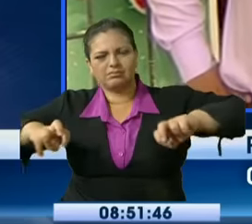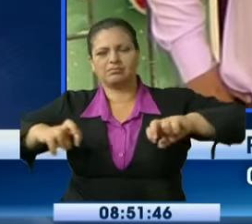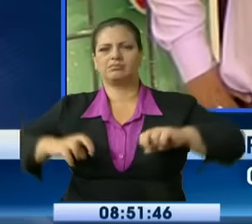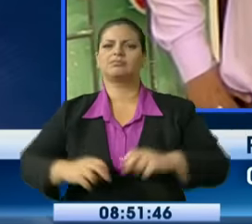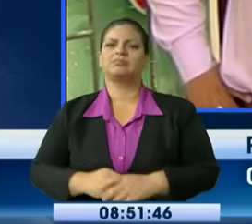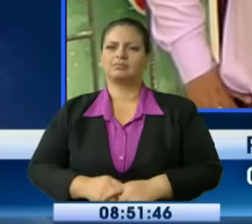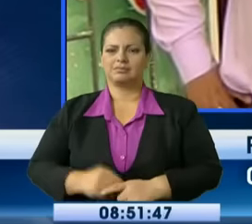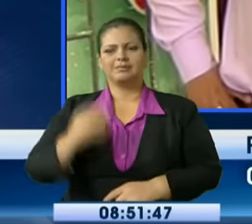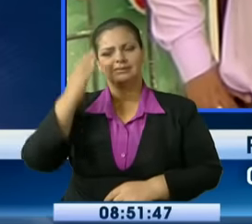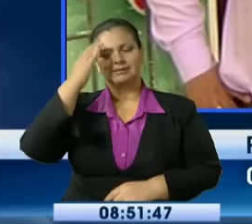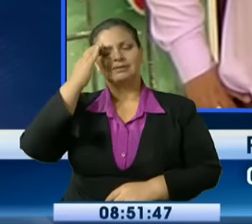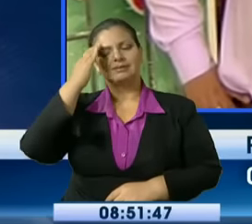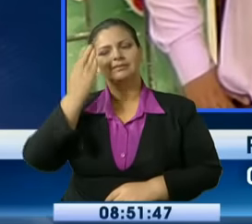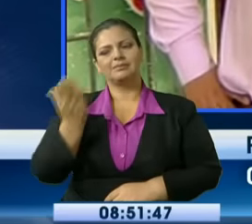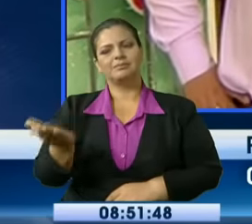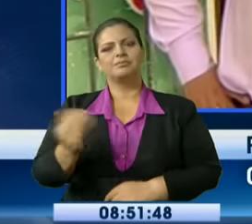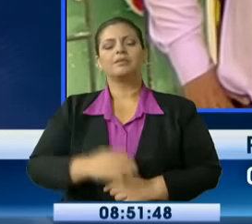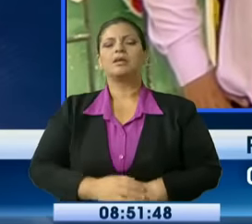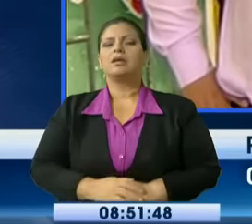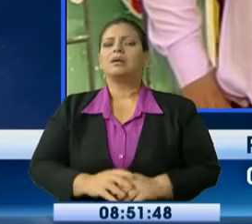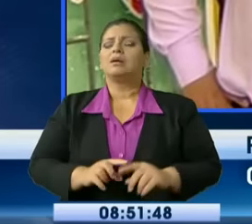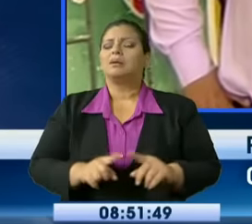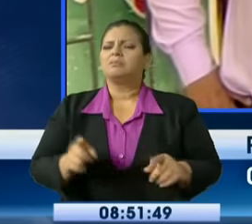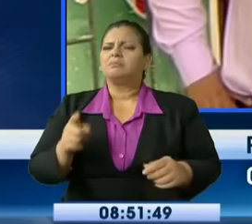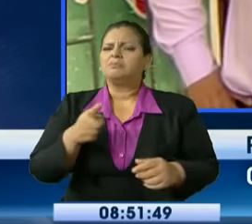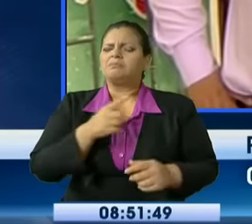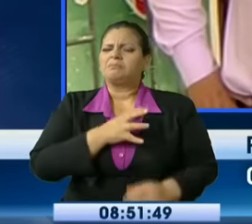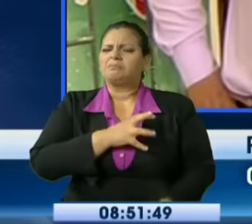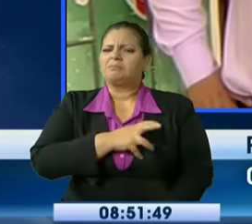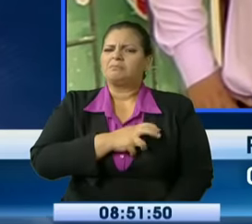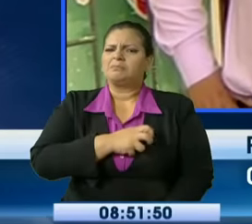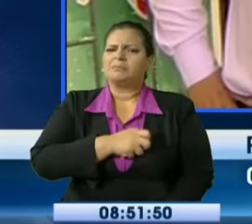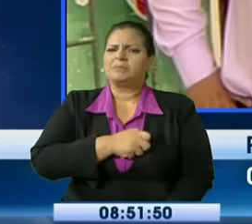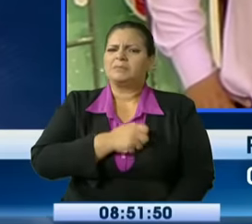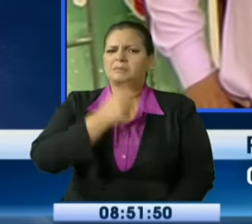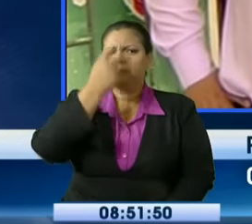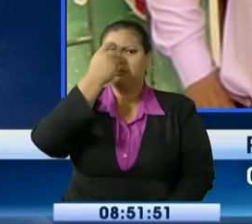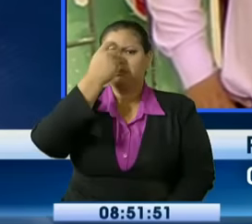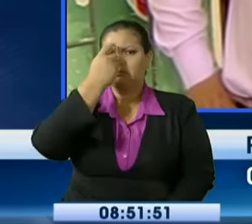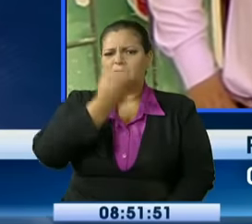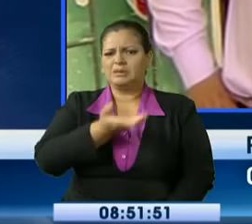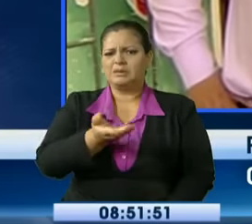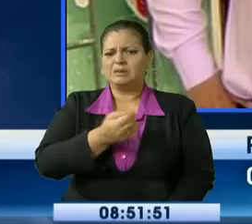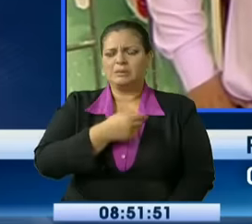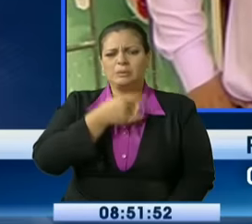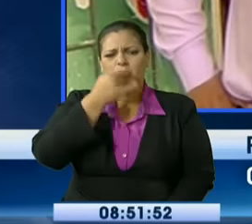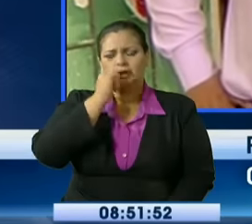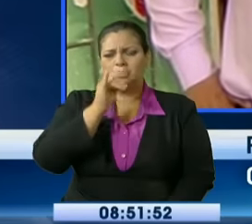de horror, de terror, de angustia. Yo me imagino cómo estará la gente de ese sector.